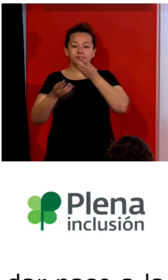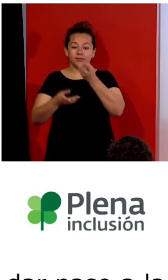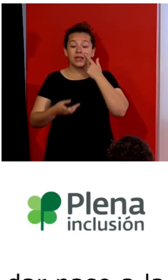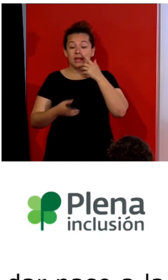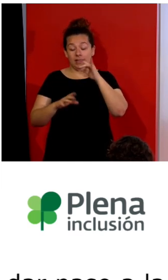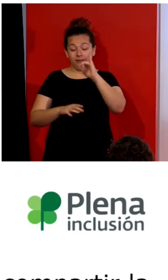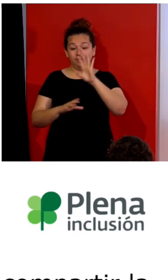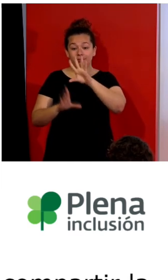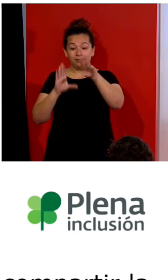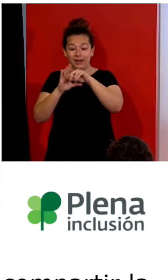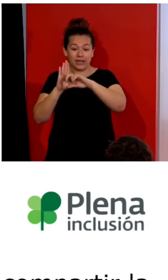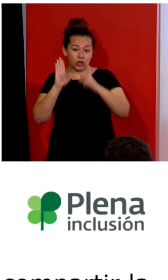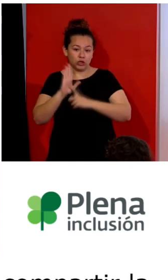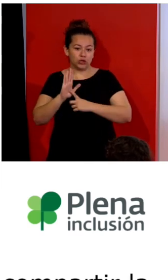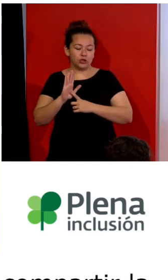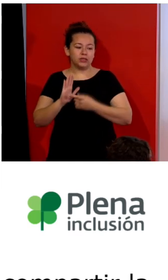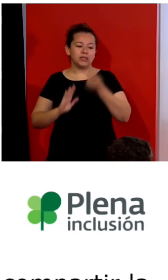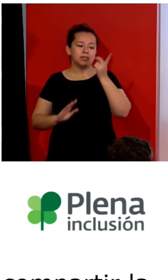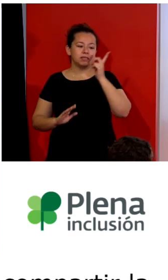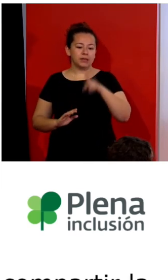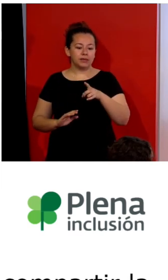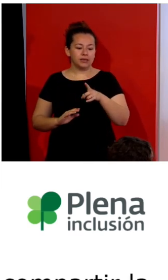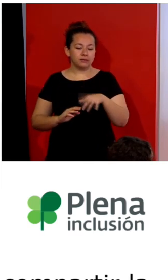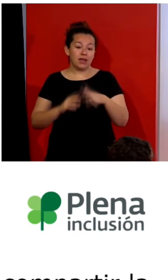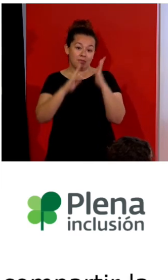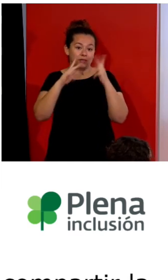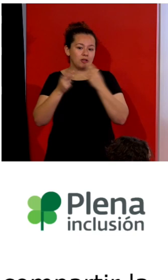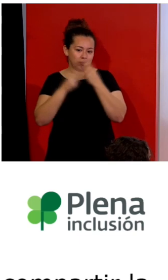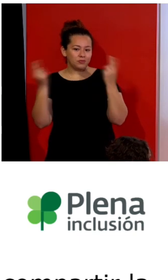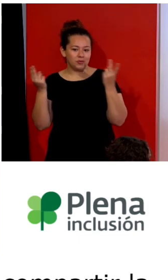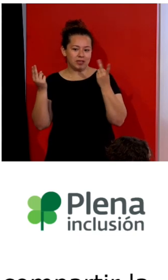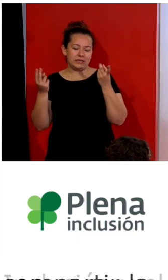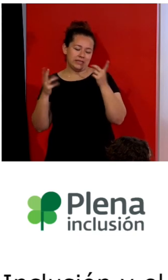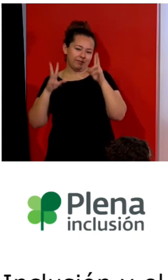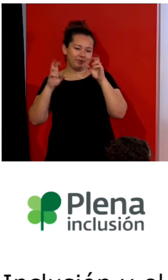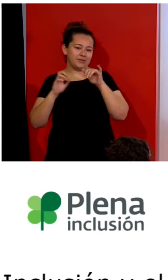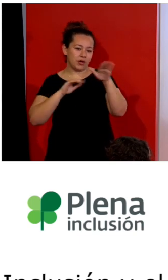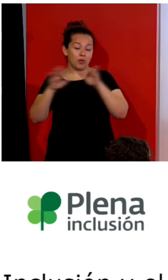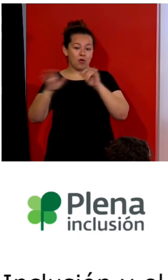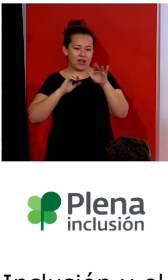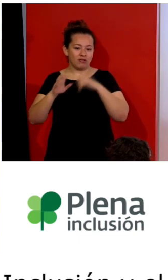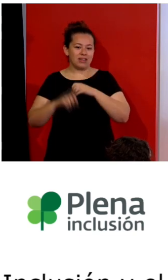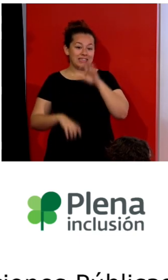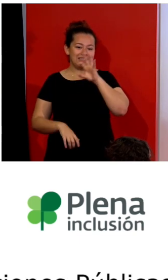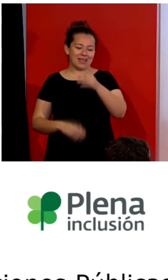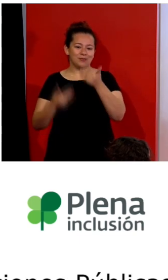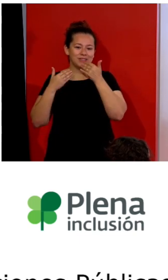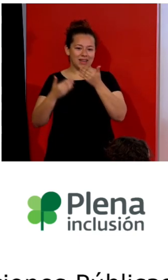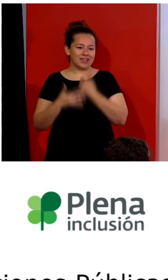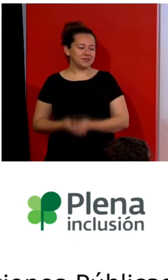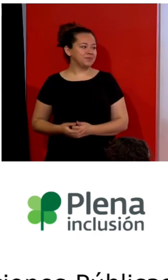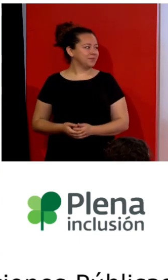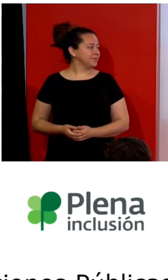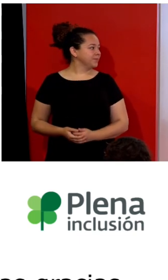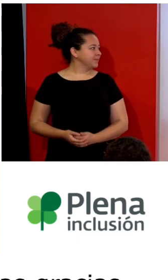Inclusión y el Ministerio de Hacienda y Administraciones Públicas en las convocatorias estatales. Muchas gracias.